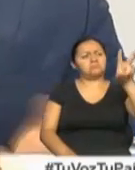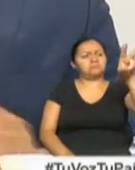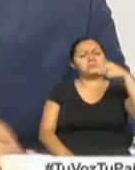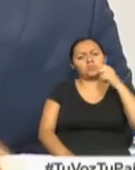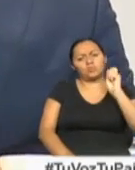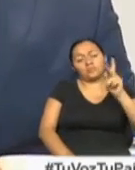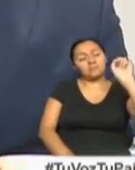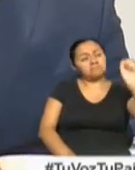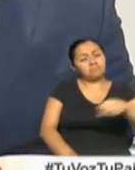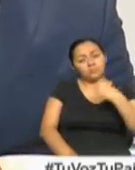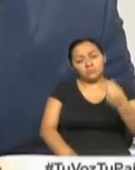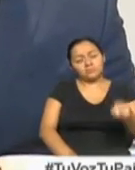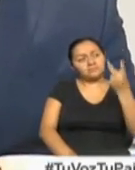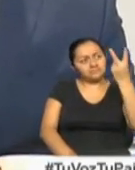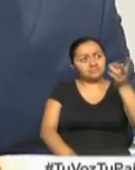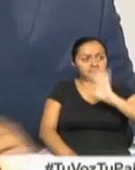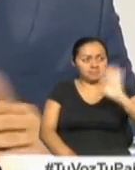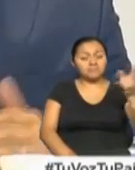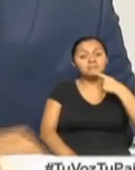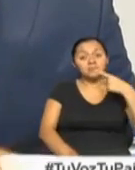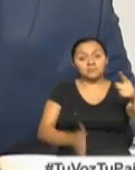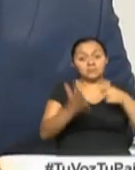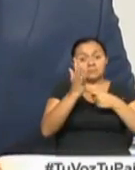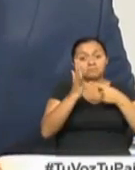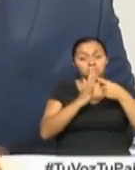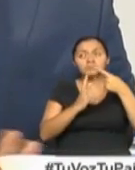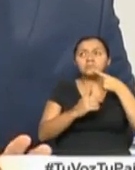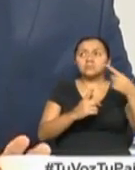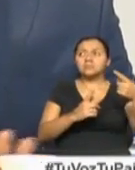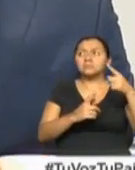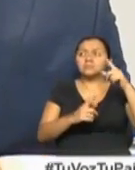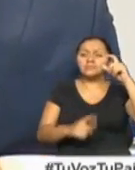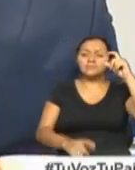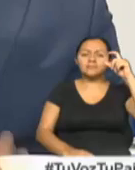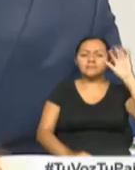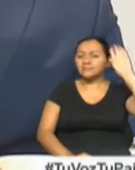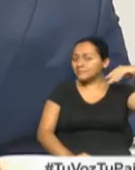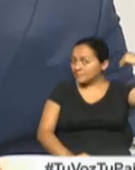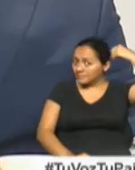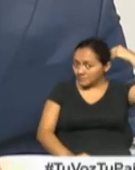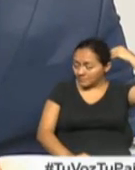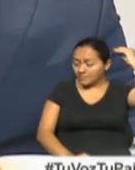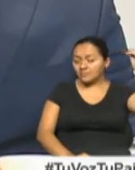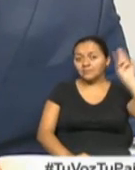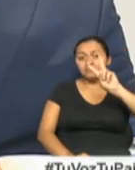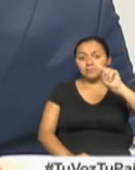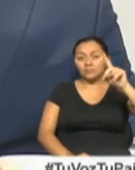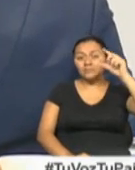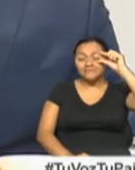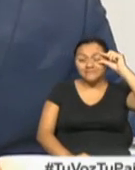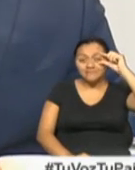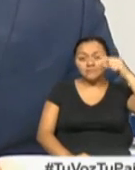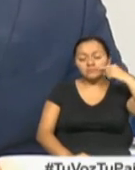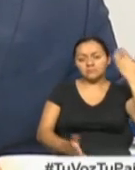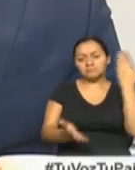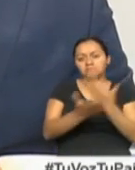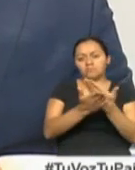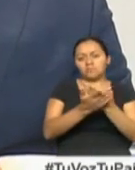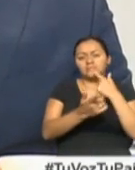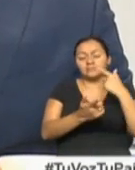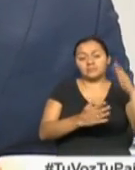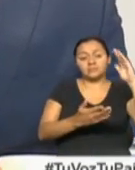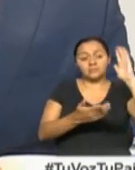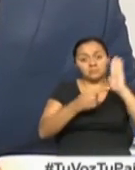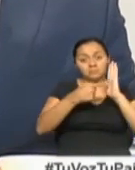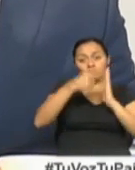costo? Por ejemplo, impuestos. Lo que propone Social Cristiano y Creo. Su propuesta significaría bajar cerca